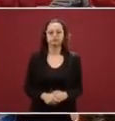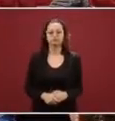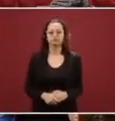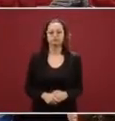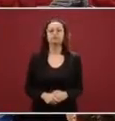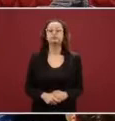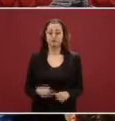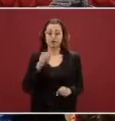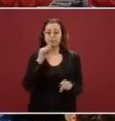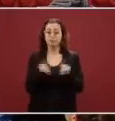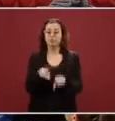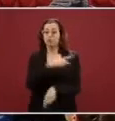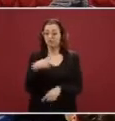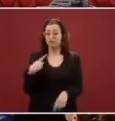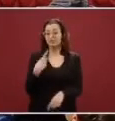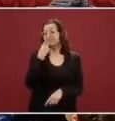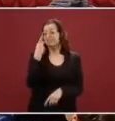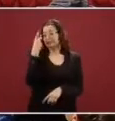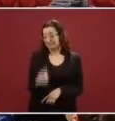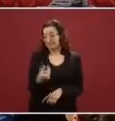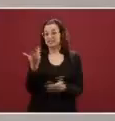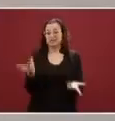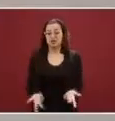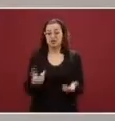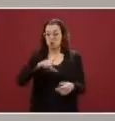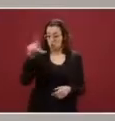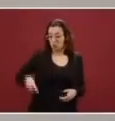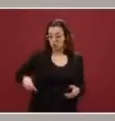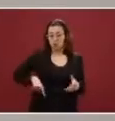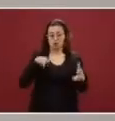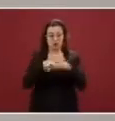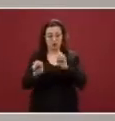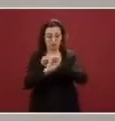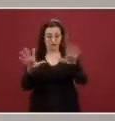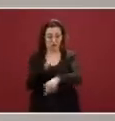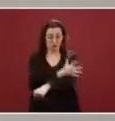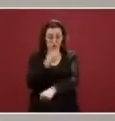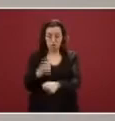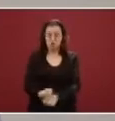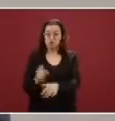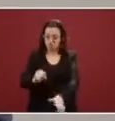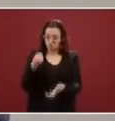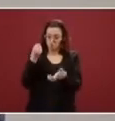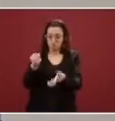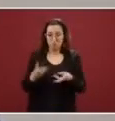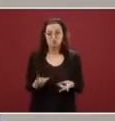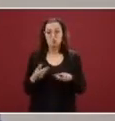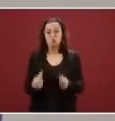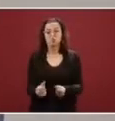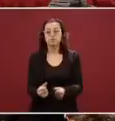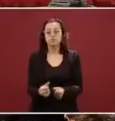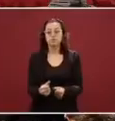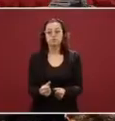También es necesario señalar que dentro de la estrategia de un gobierno transparente que maneje los recursos con honradez, estamos